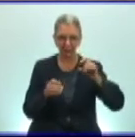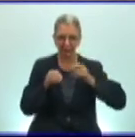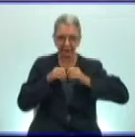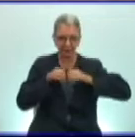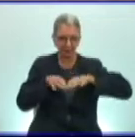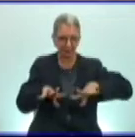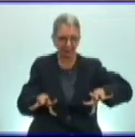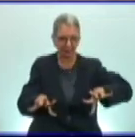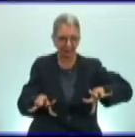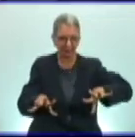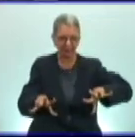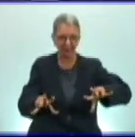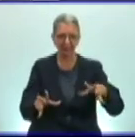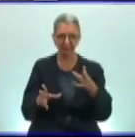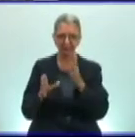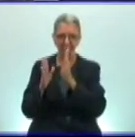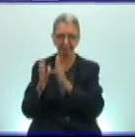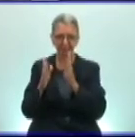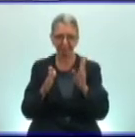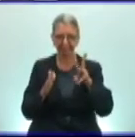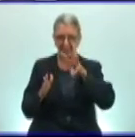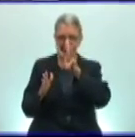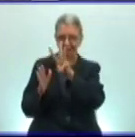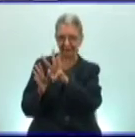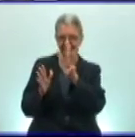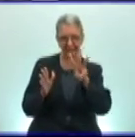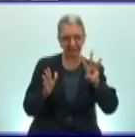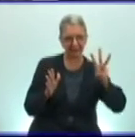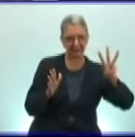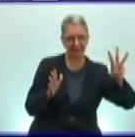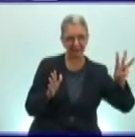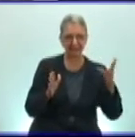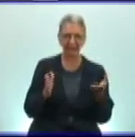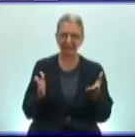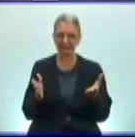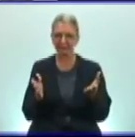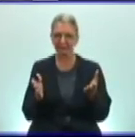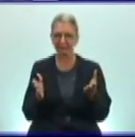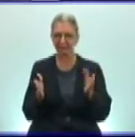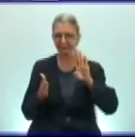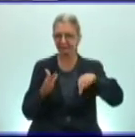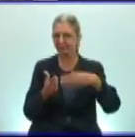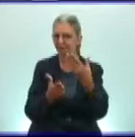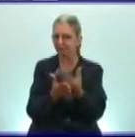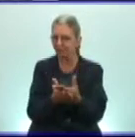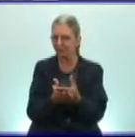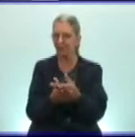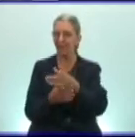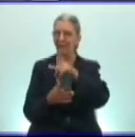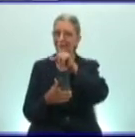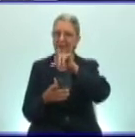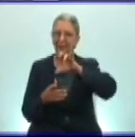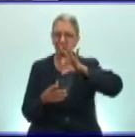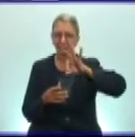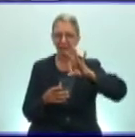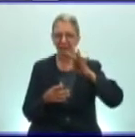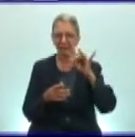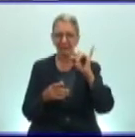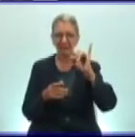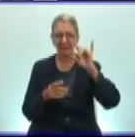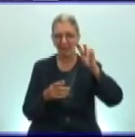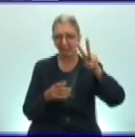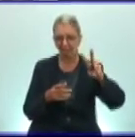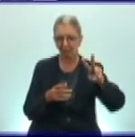naturaleza existían triadas de elementos. Para 1862, Saint-Contois propuso una clasificación periódica de los elementos en forma